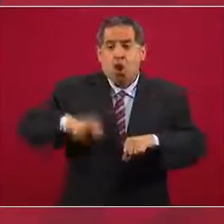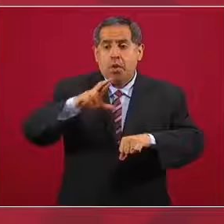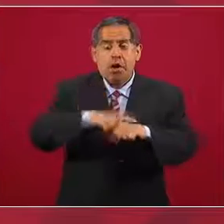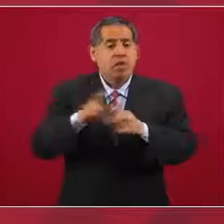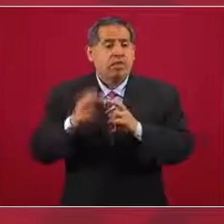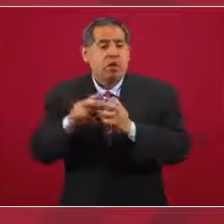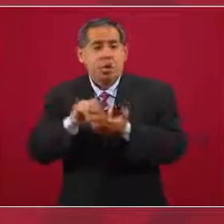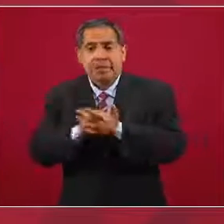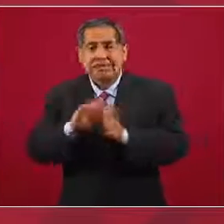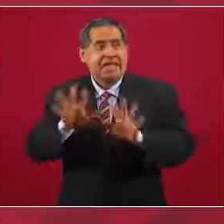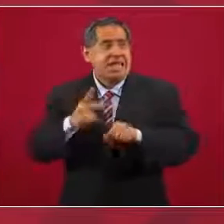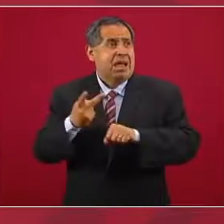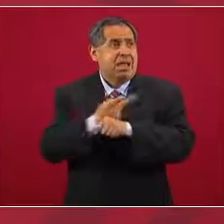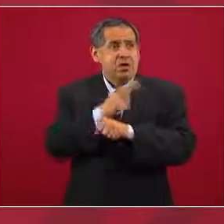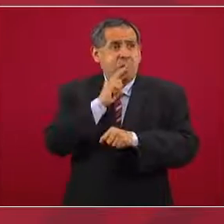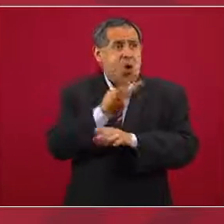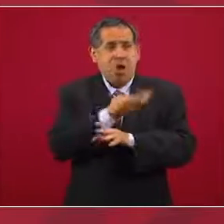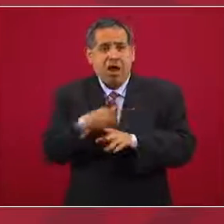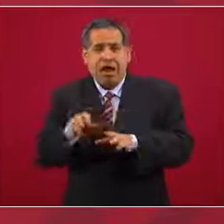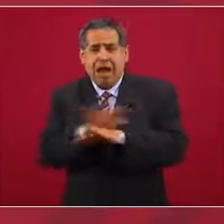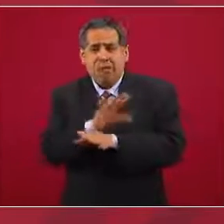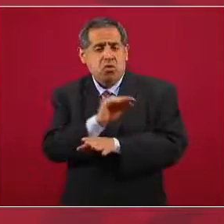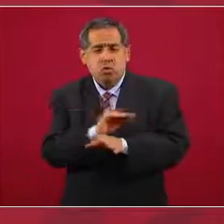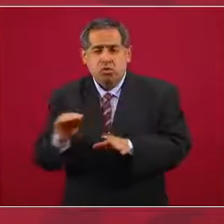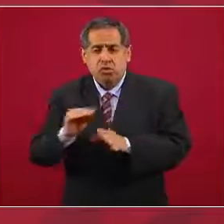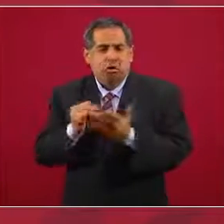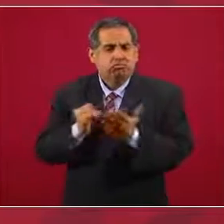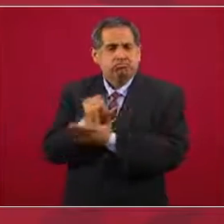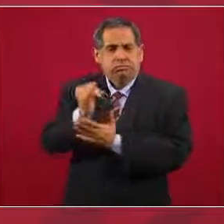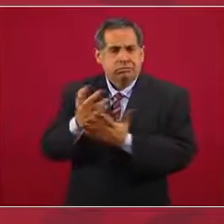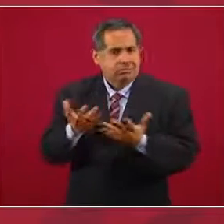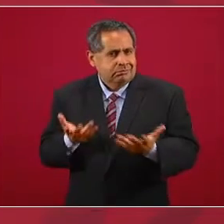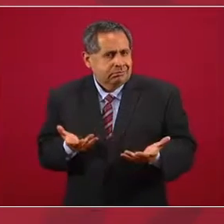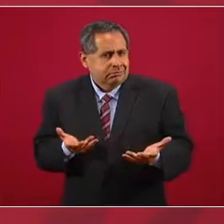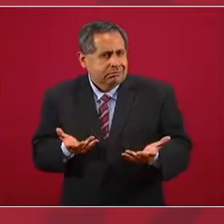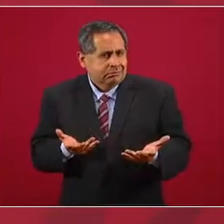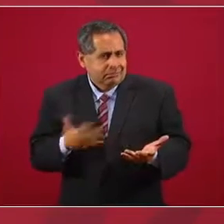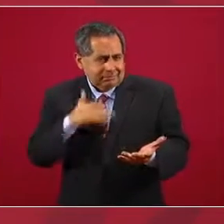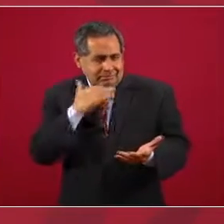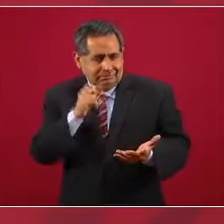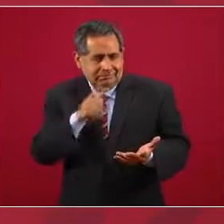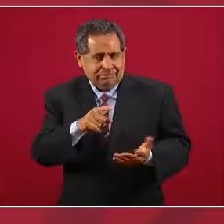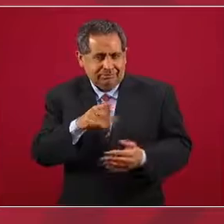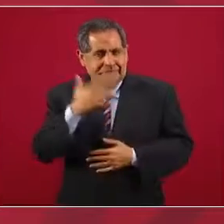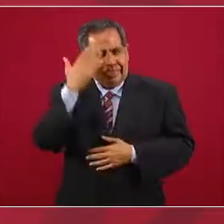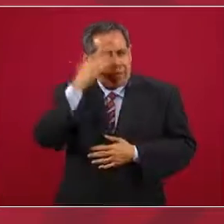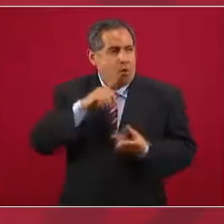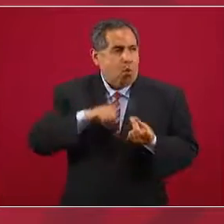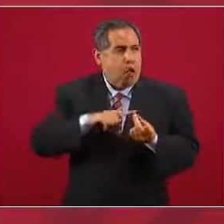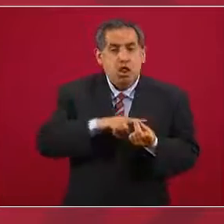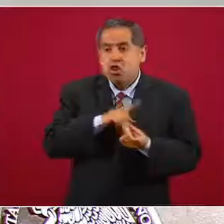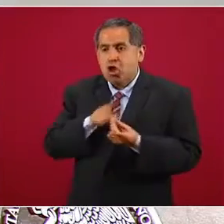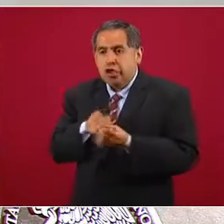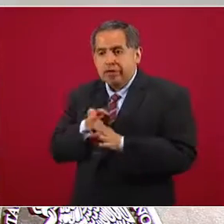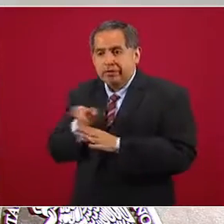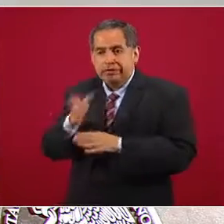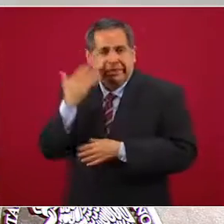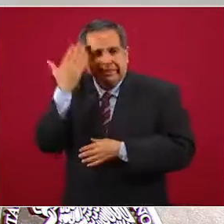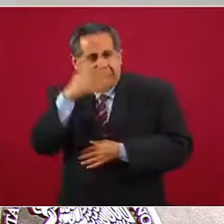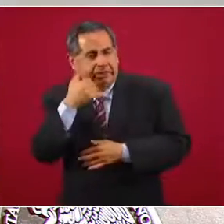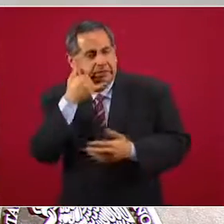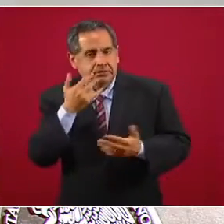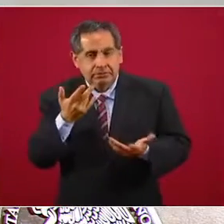está resuelto, ya hay que entrarle, ya hay que definirse, ya sabes por dónde nos vamos.